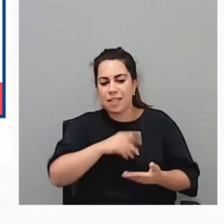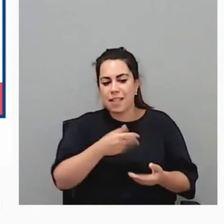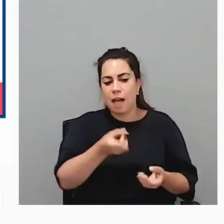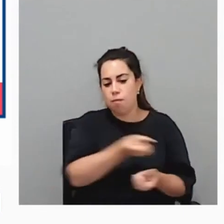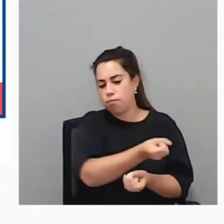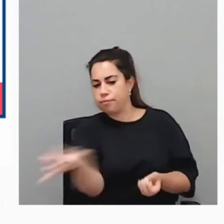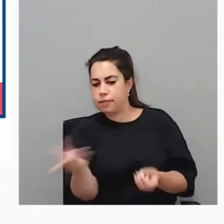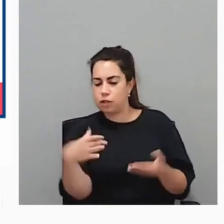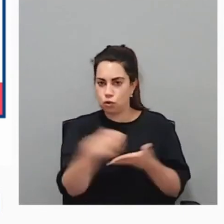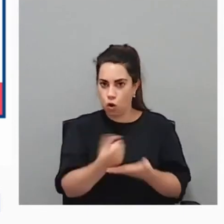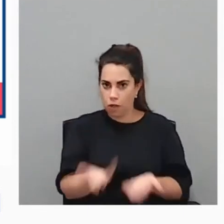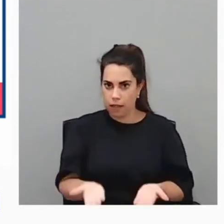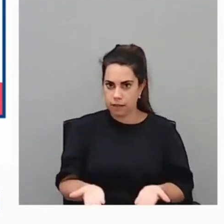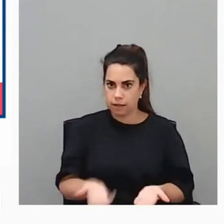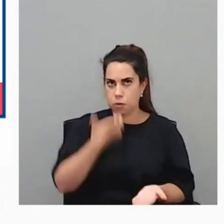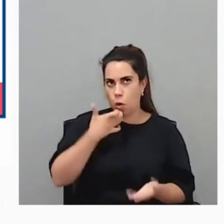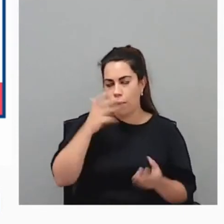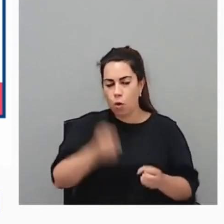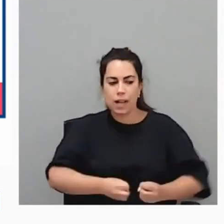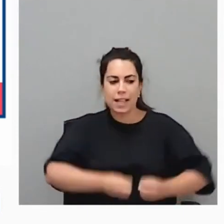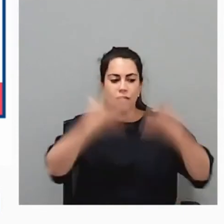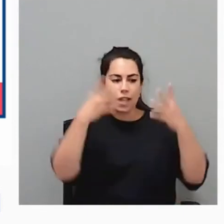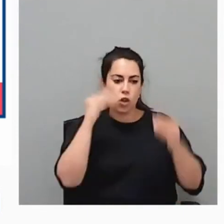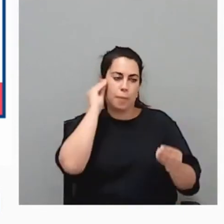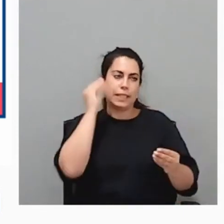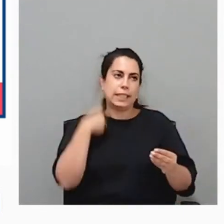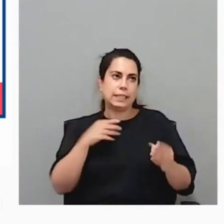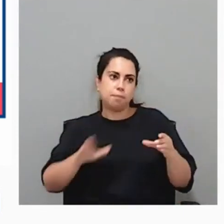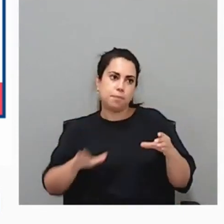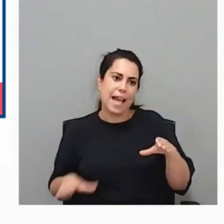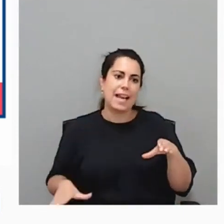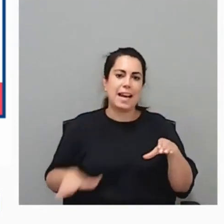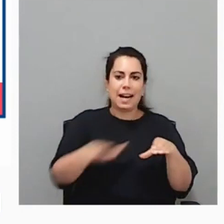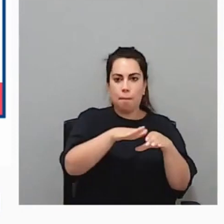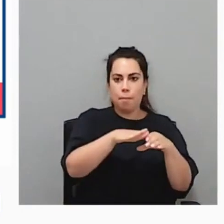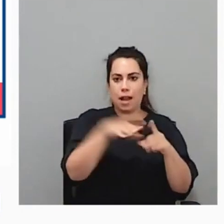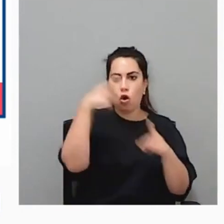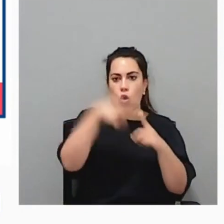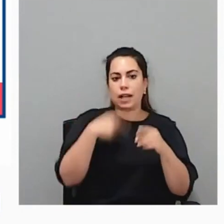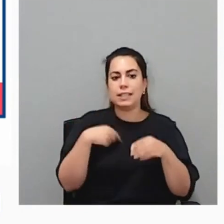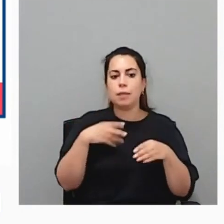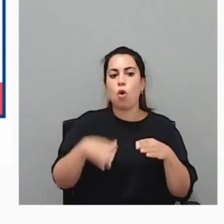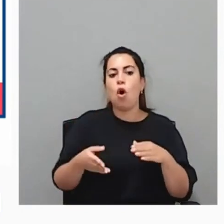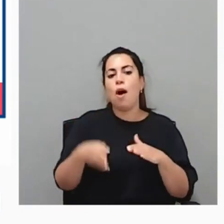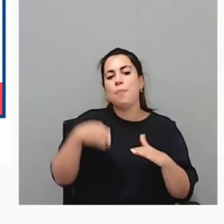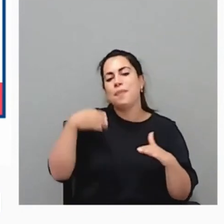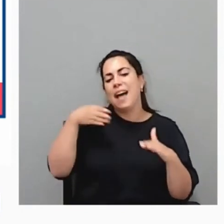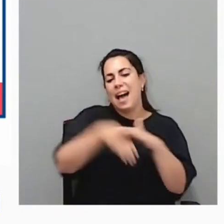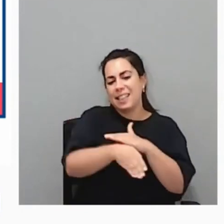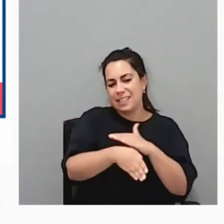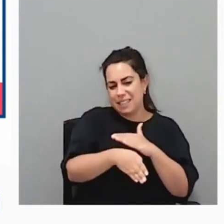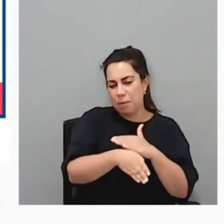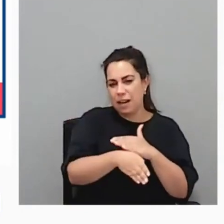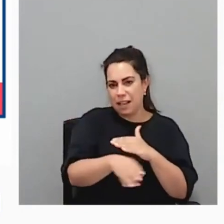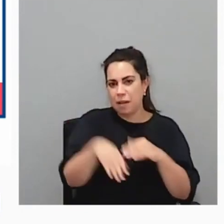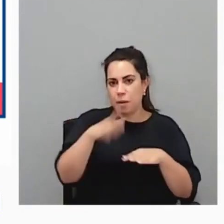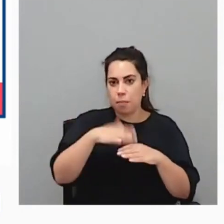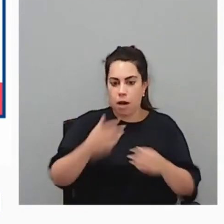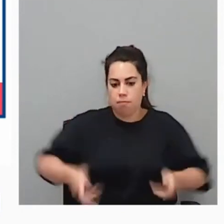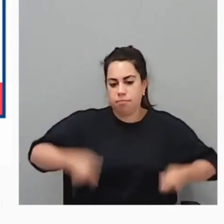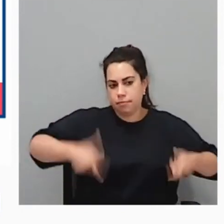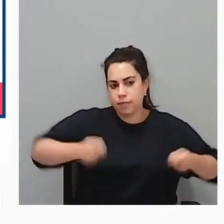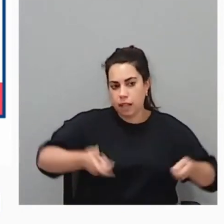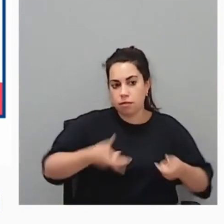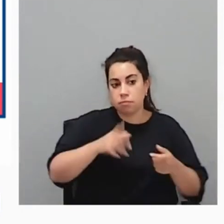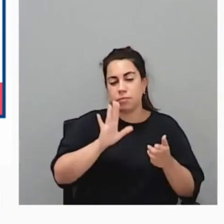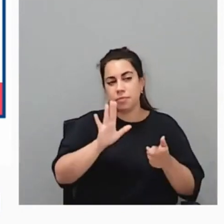que desde el principio, por ejemplo, se diseña con rampas para que sea accesible físicamente, o un edificio que no se diseña con rampas y después hay